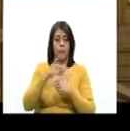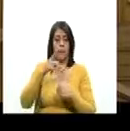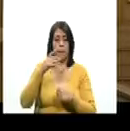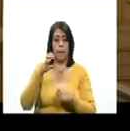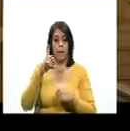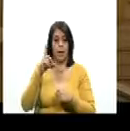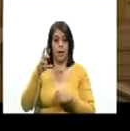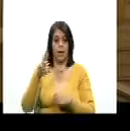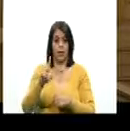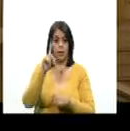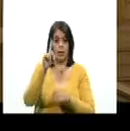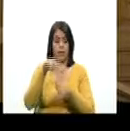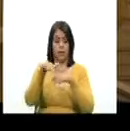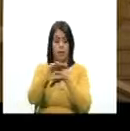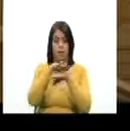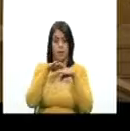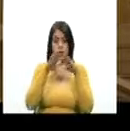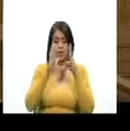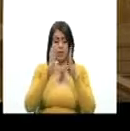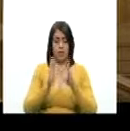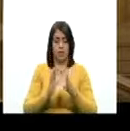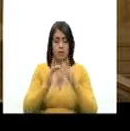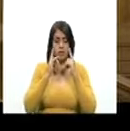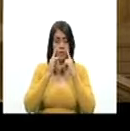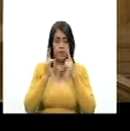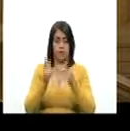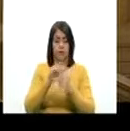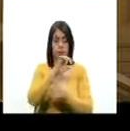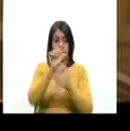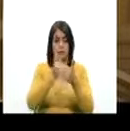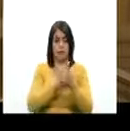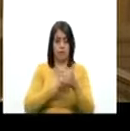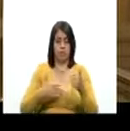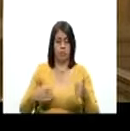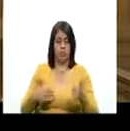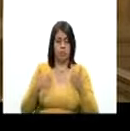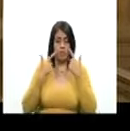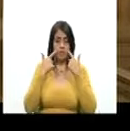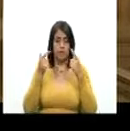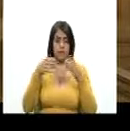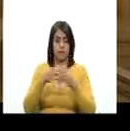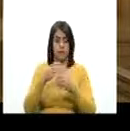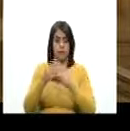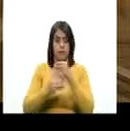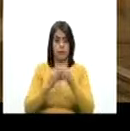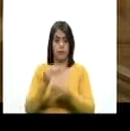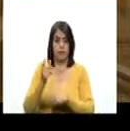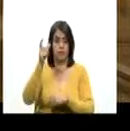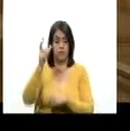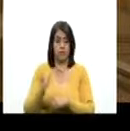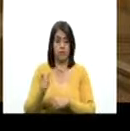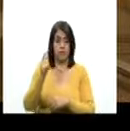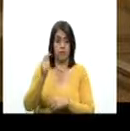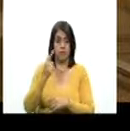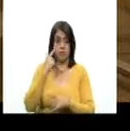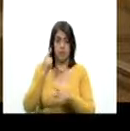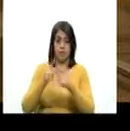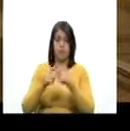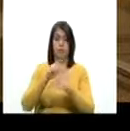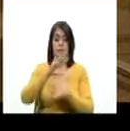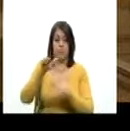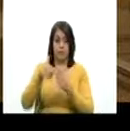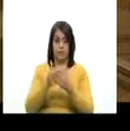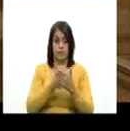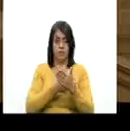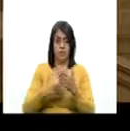Infante, diputado y primer ministro, primer vicepresidente de la Asamblea, América Pérez, diputada y segunda vicepresidenta, y a todos